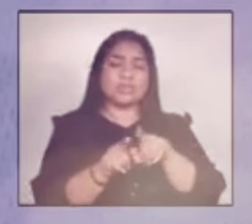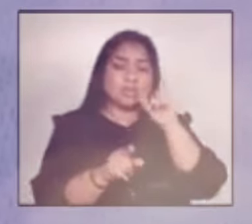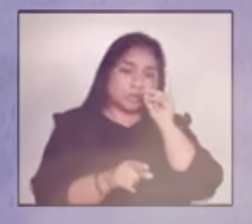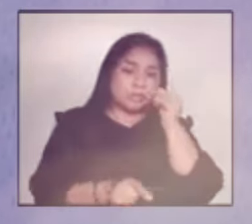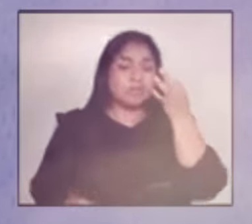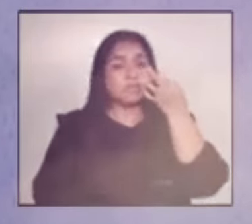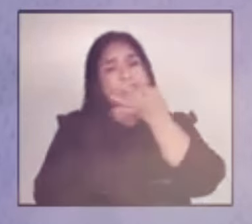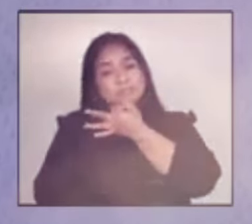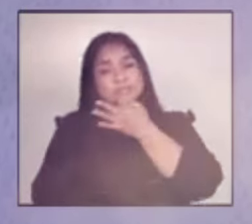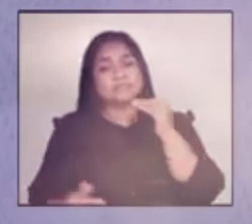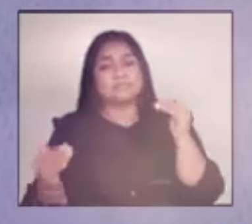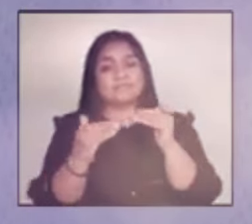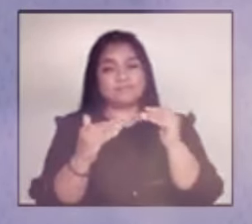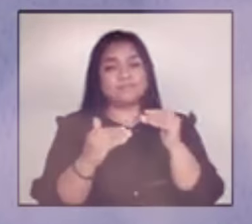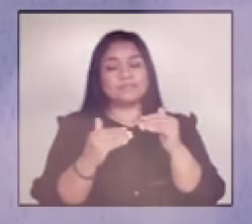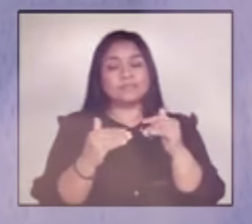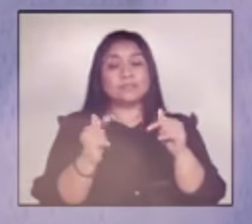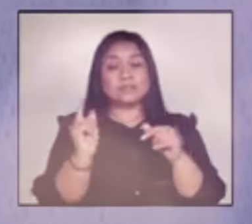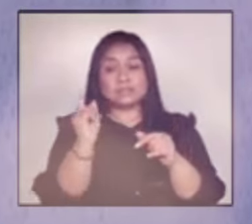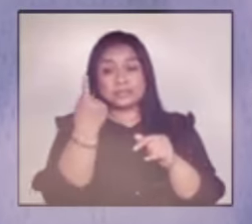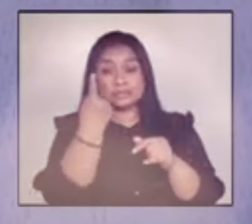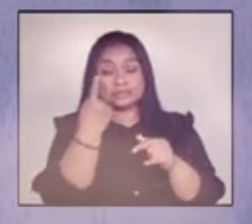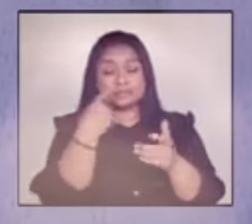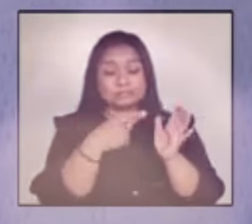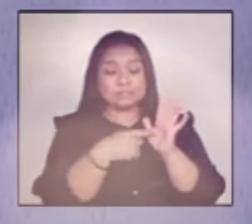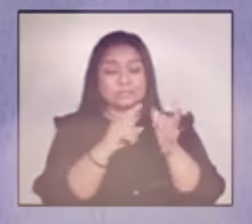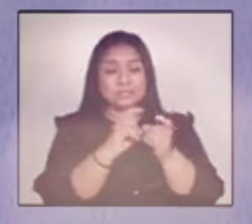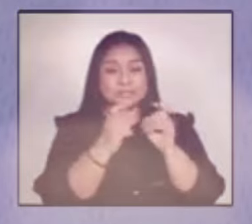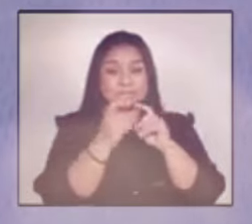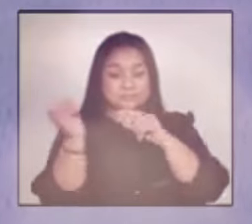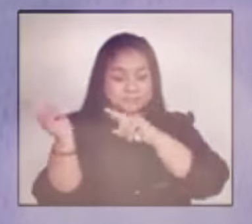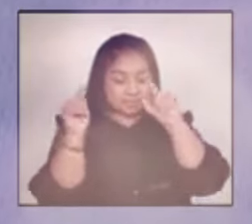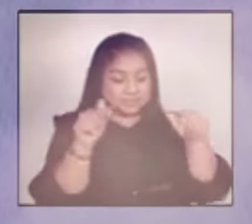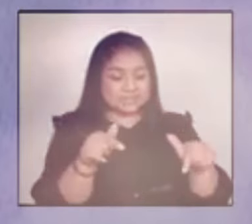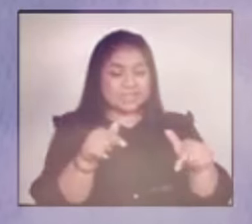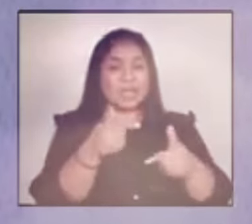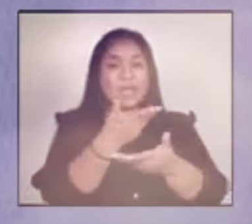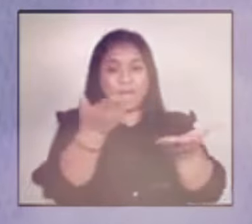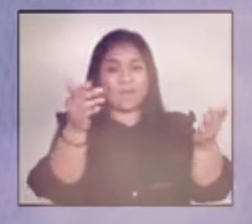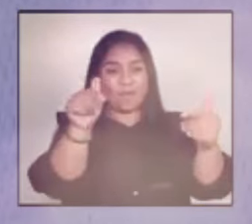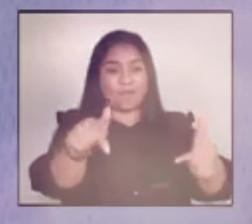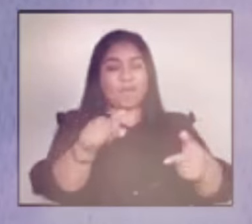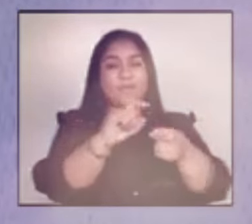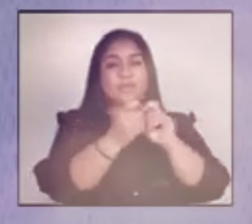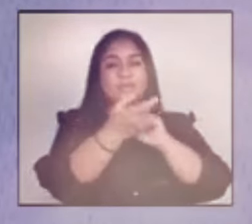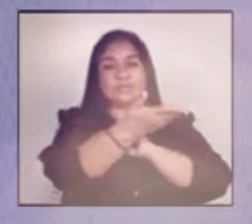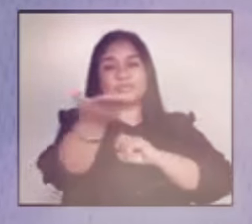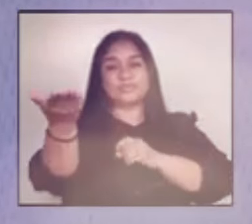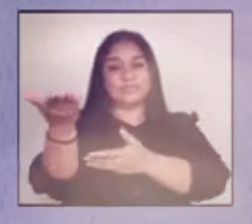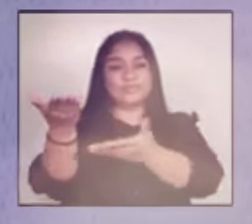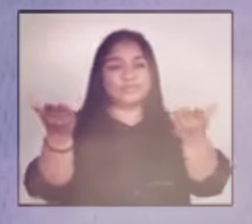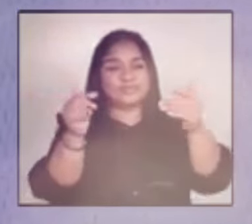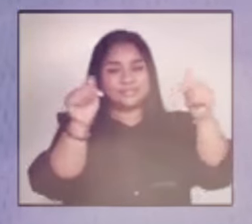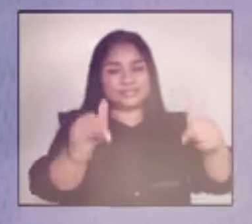mujeres. El primero de esos cambios es estar aquí, hoy, con ustedes, juntos en